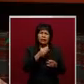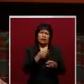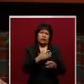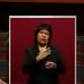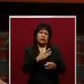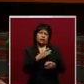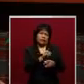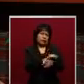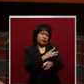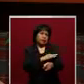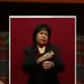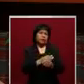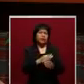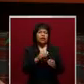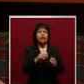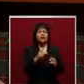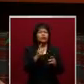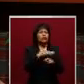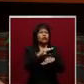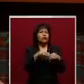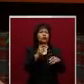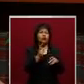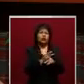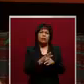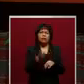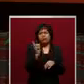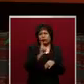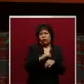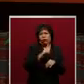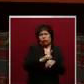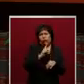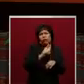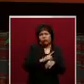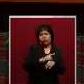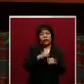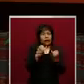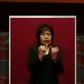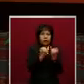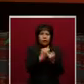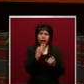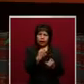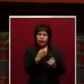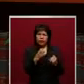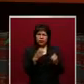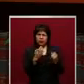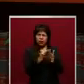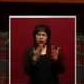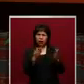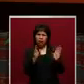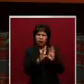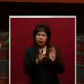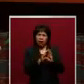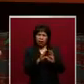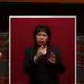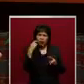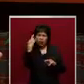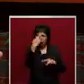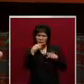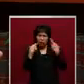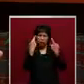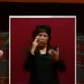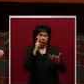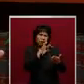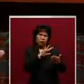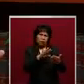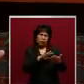sentimientos, sus emociones a partir de los acontecimientos vividos diariamente. Esto, ¿cómo se revisa ahora a